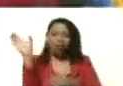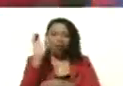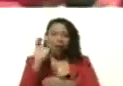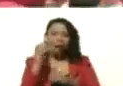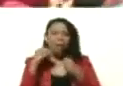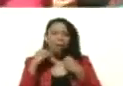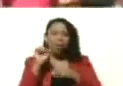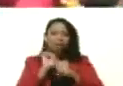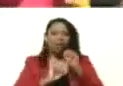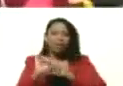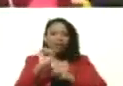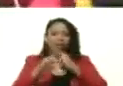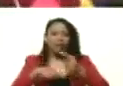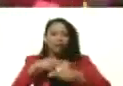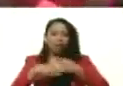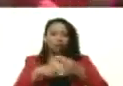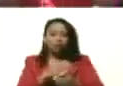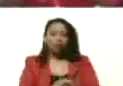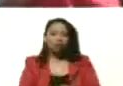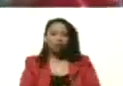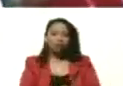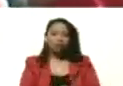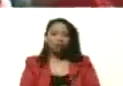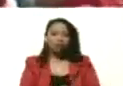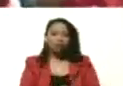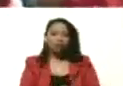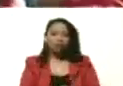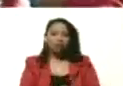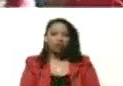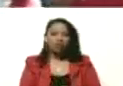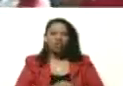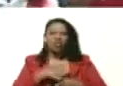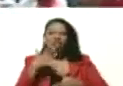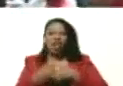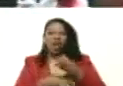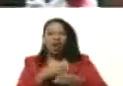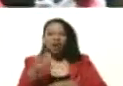para defender la revolución, ¿qué haría Barinas?